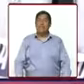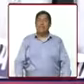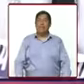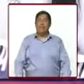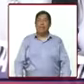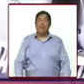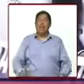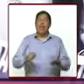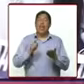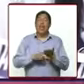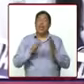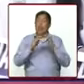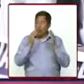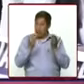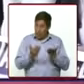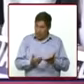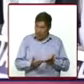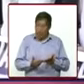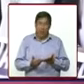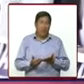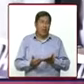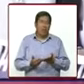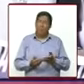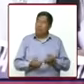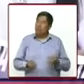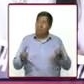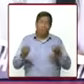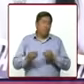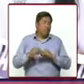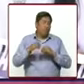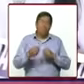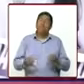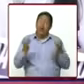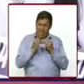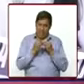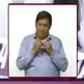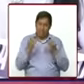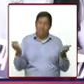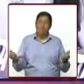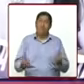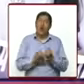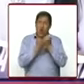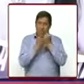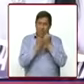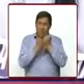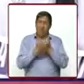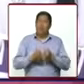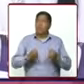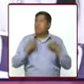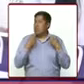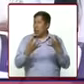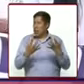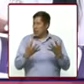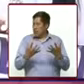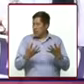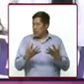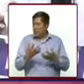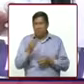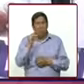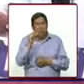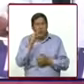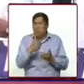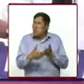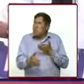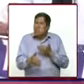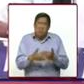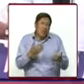Bueno, la Unidad Educativa Guido Villagómez se suma a esta campaña solidaria para poder contribuir con un poquito, con un grano de arena